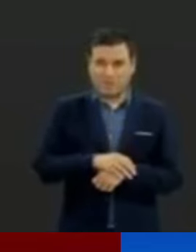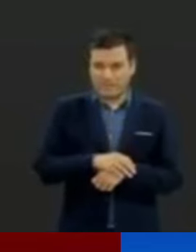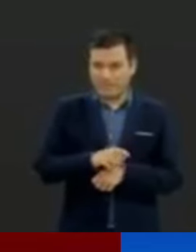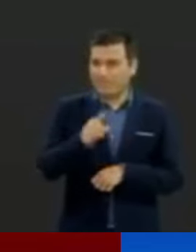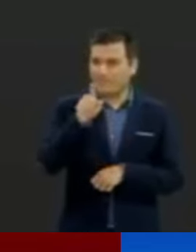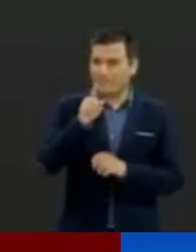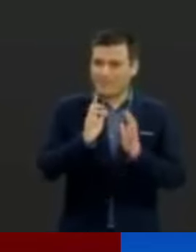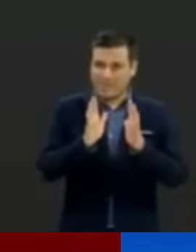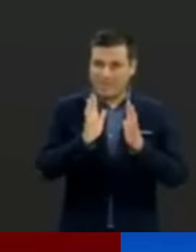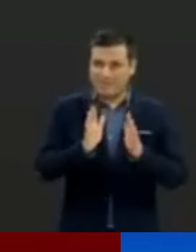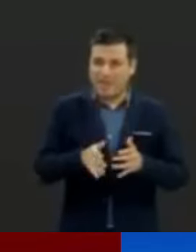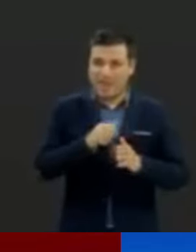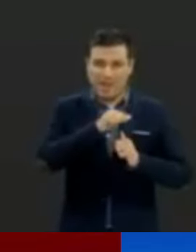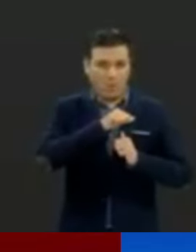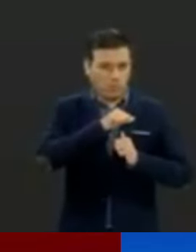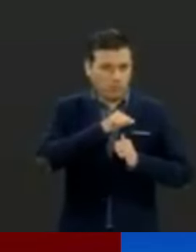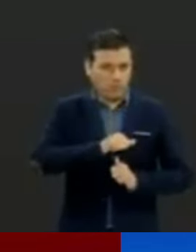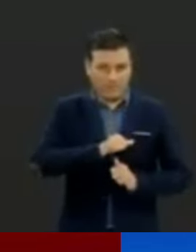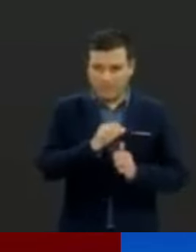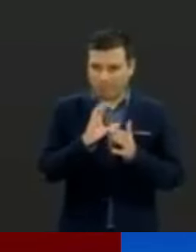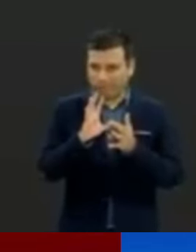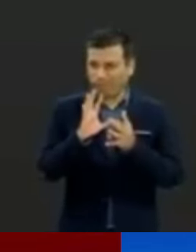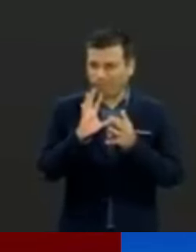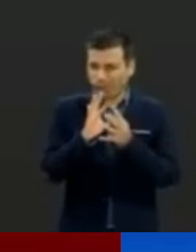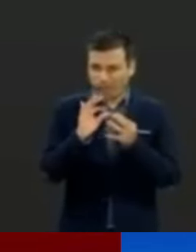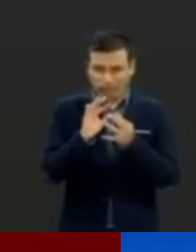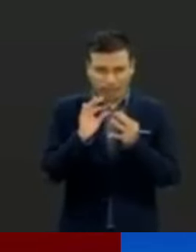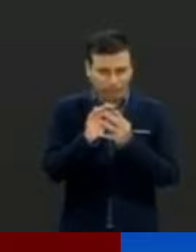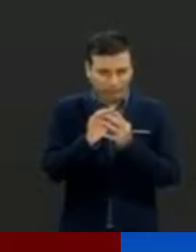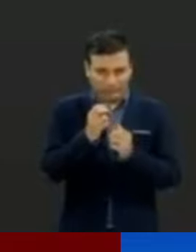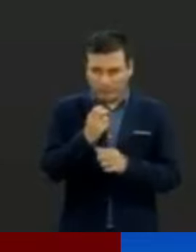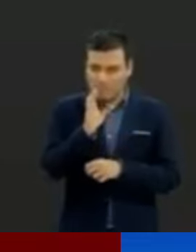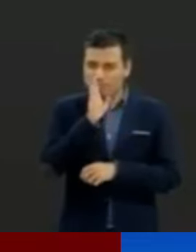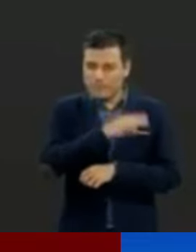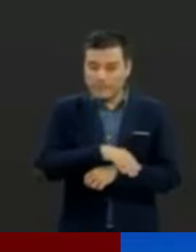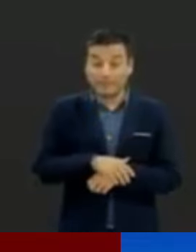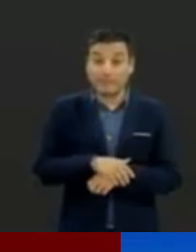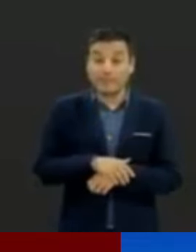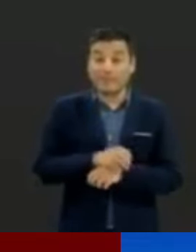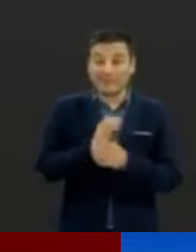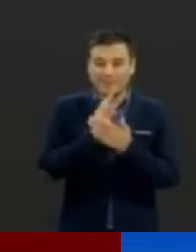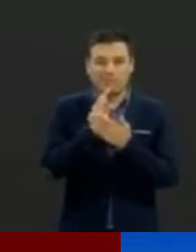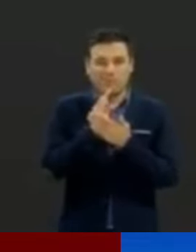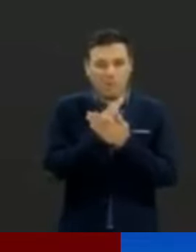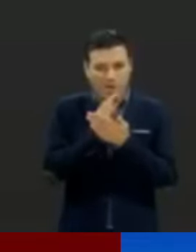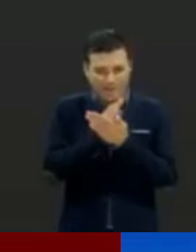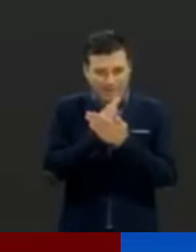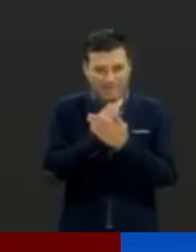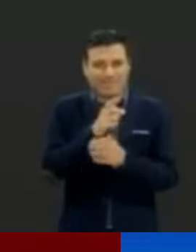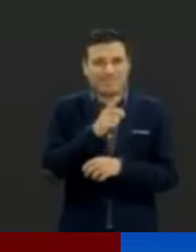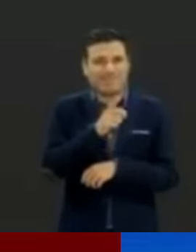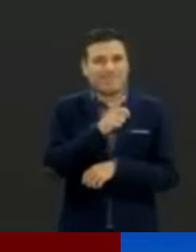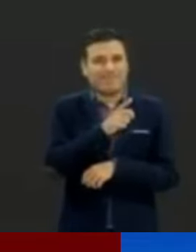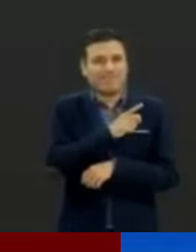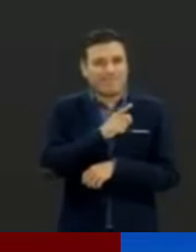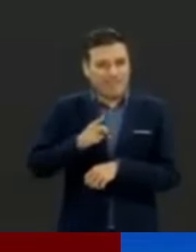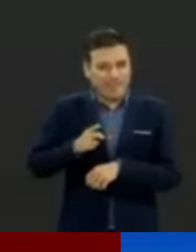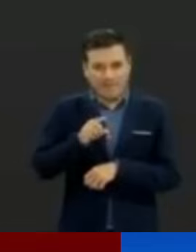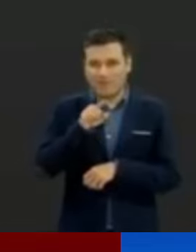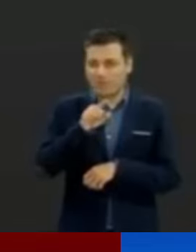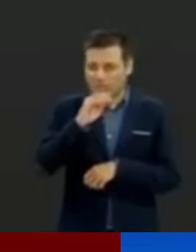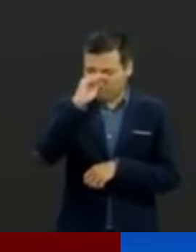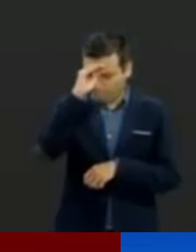autoridad consecuente con lo que hemos sostenido. Morena debería replantearse lo que está planteando en el Instituto Nacional